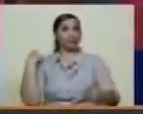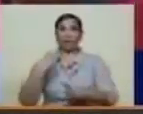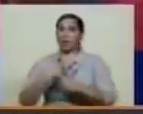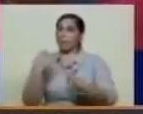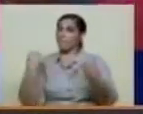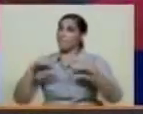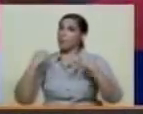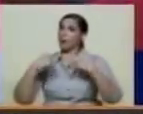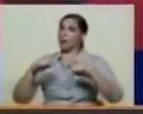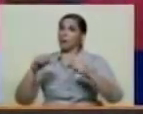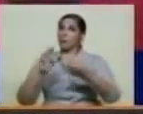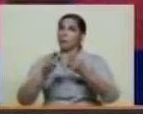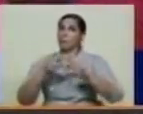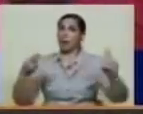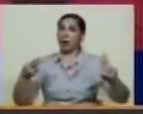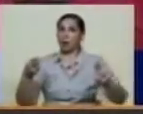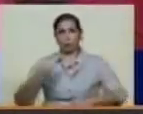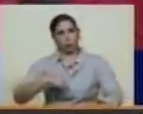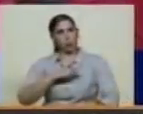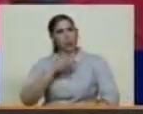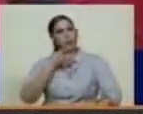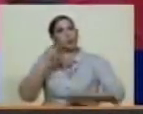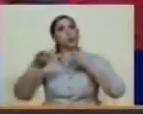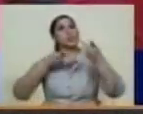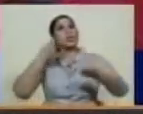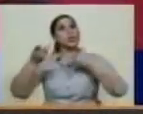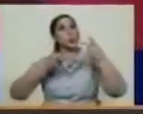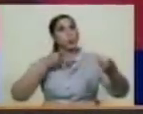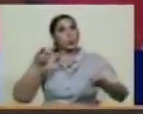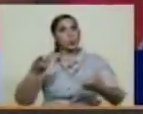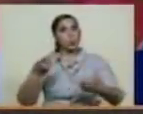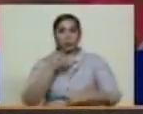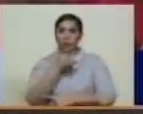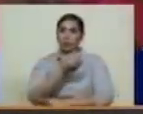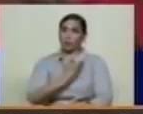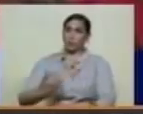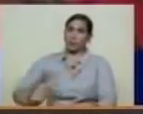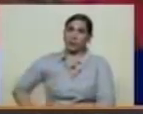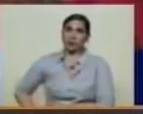paz, porque ese es nuestro discurso. Allá fue nuestro hermano presidente